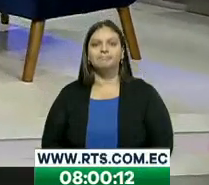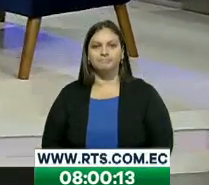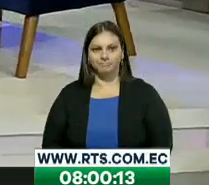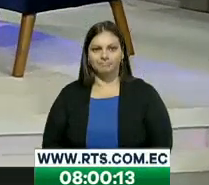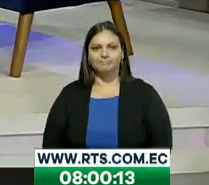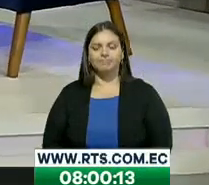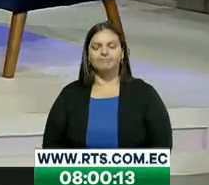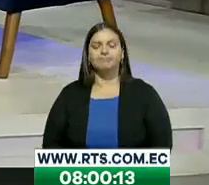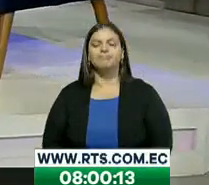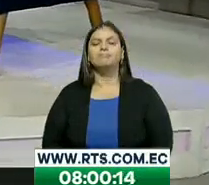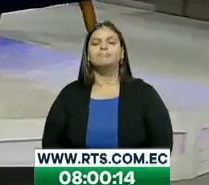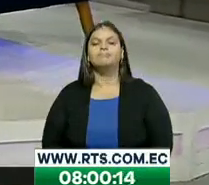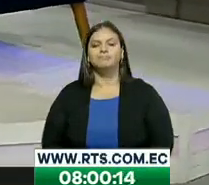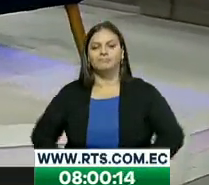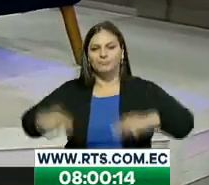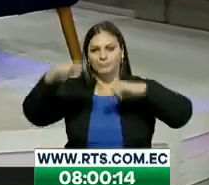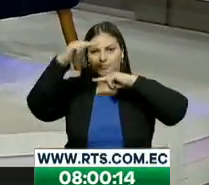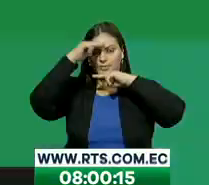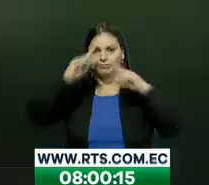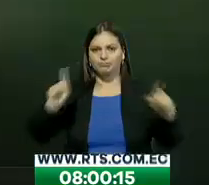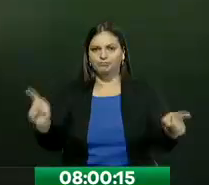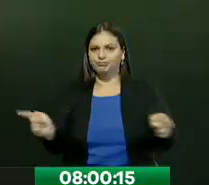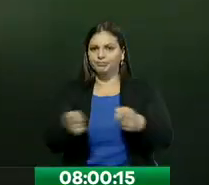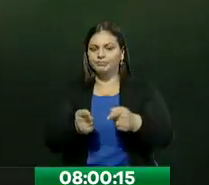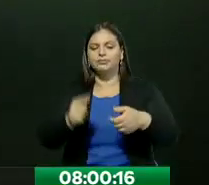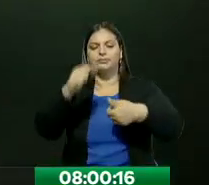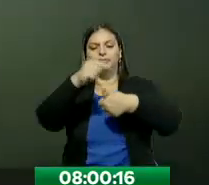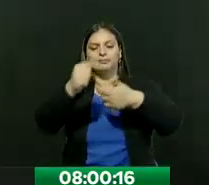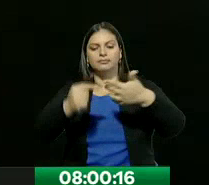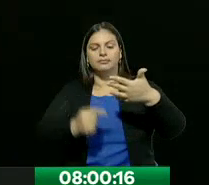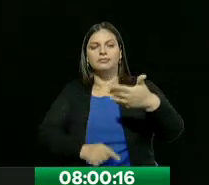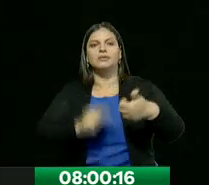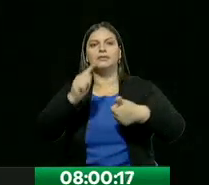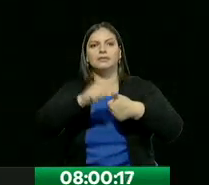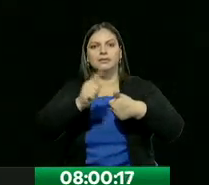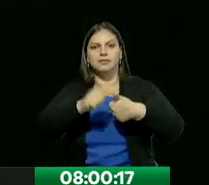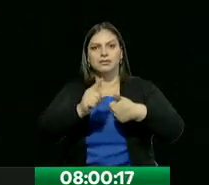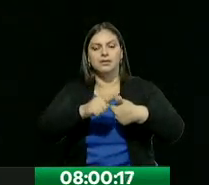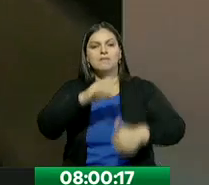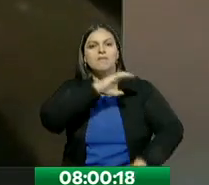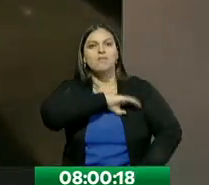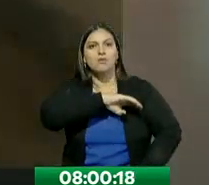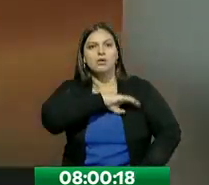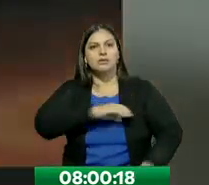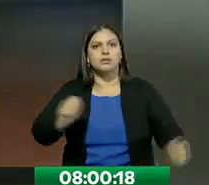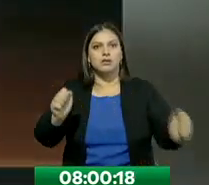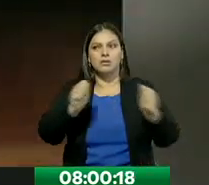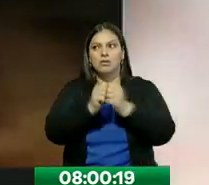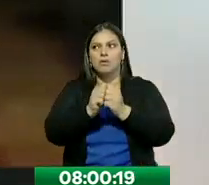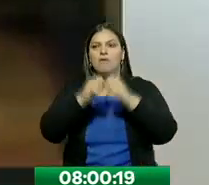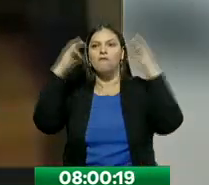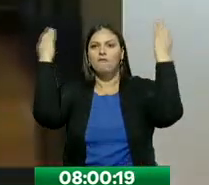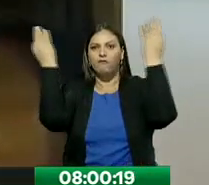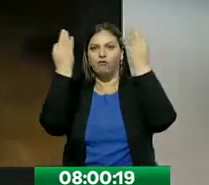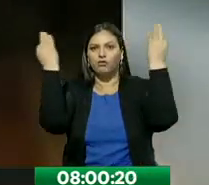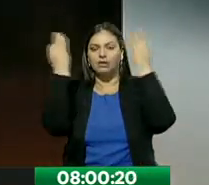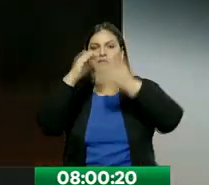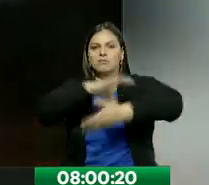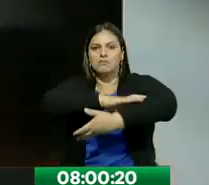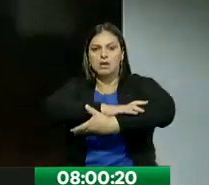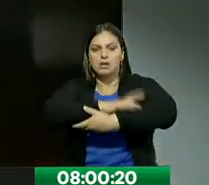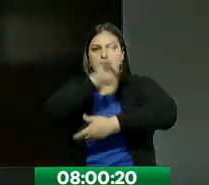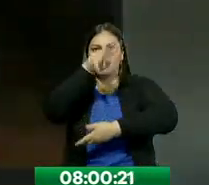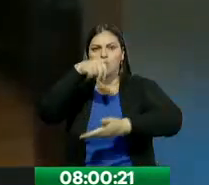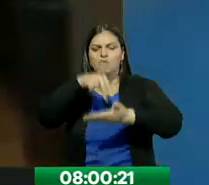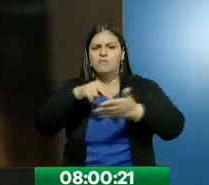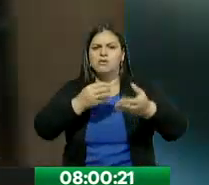Las cinco noticias más importantes del día. Empezamos con la Policía Nacional y la Fundación Malecón 2000. Descartan que se haya registrado